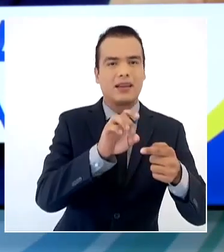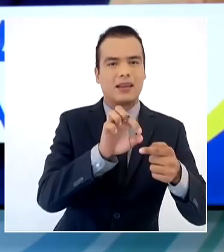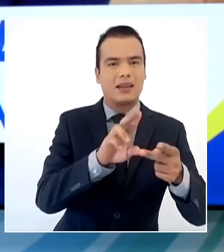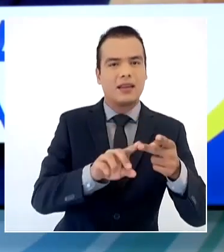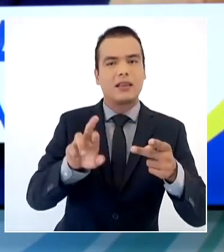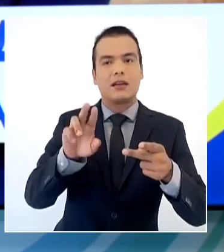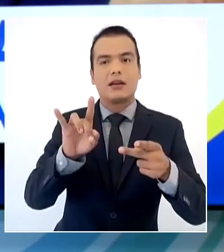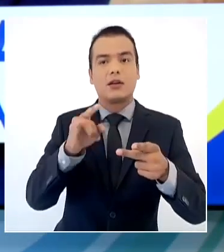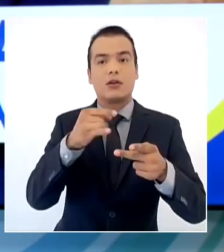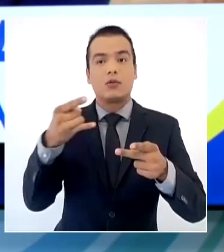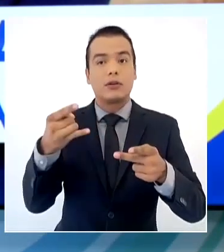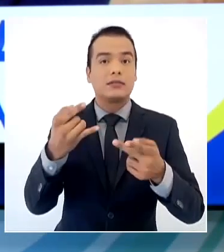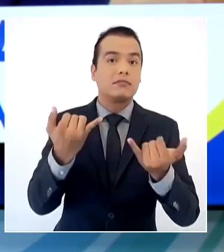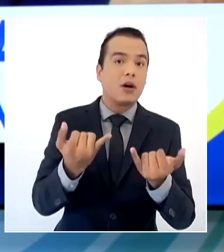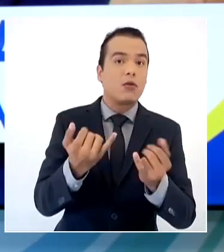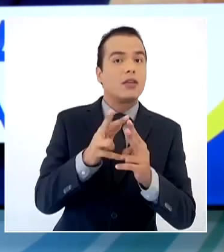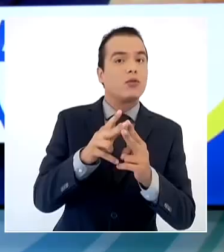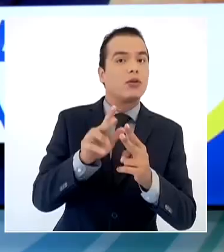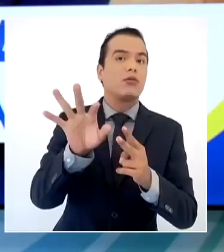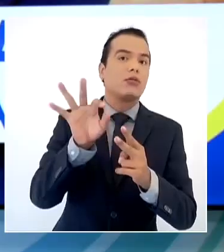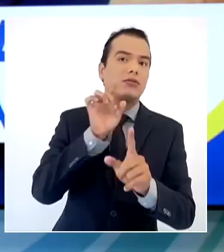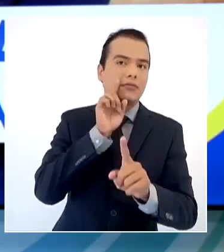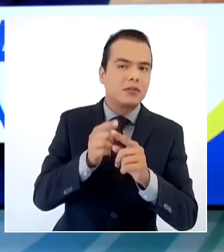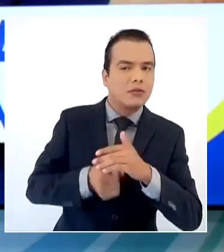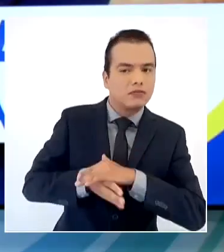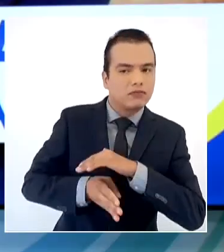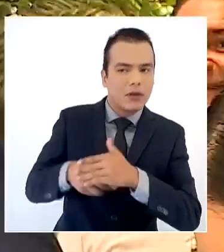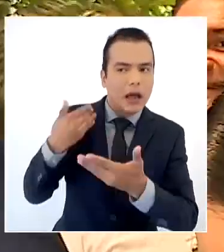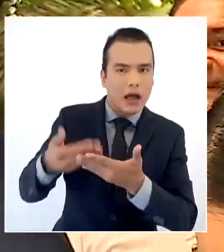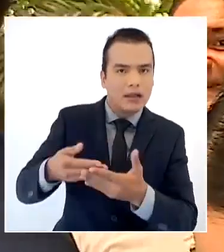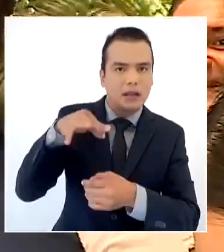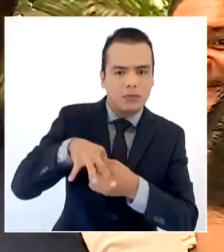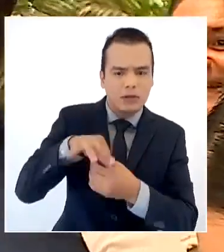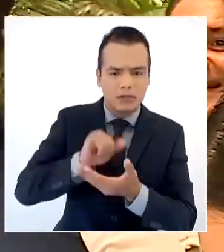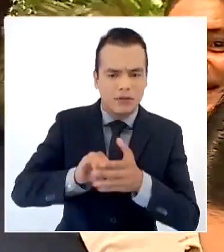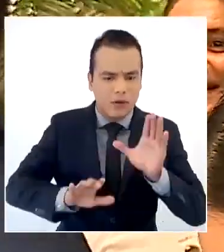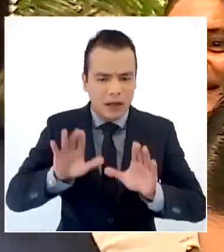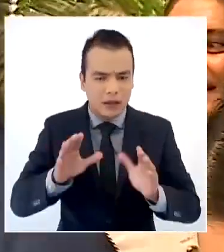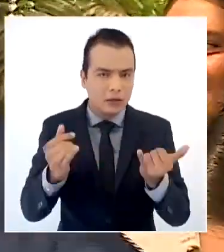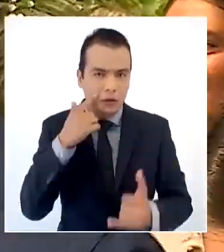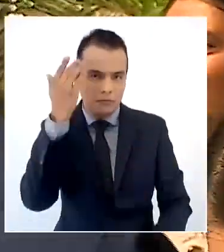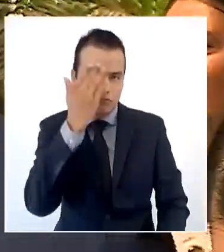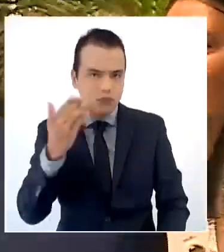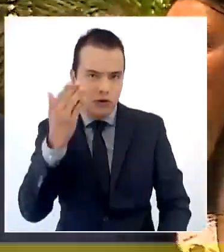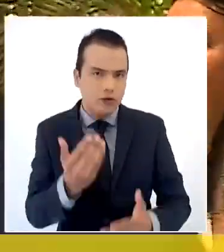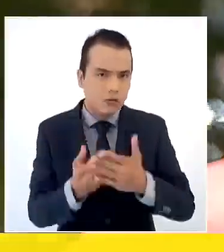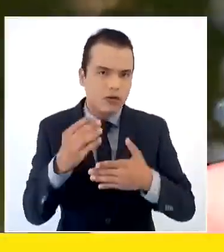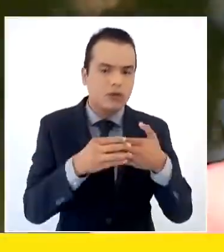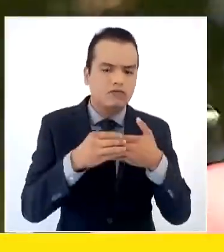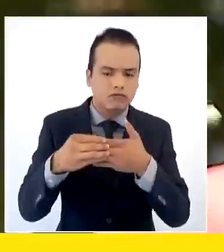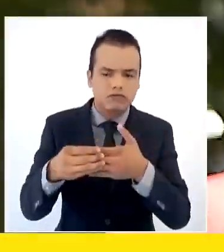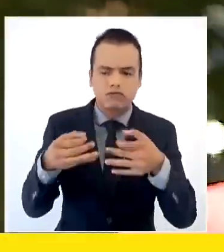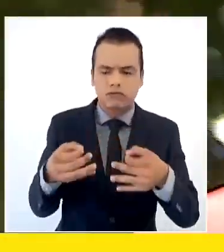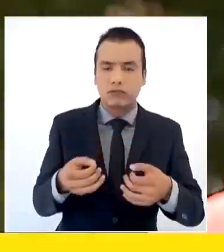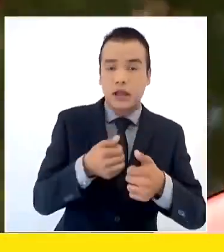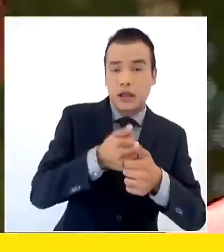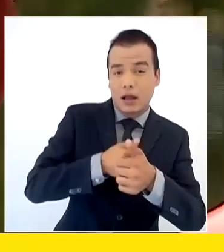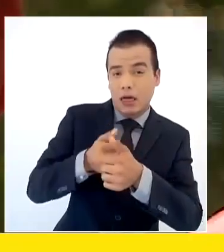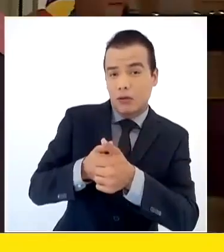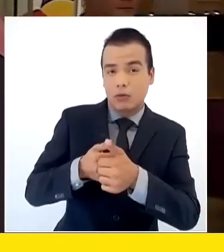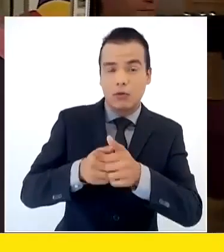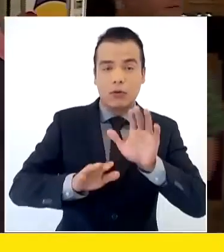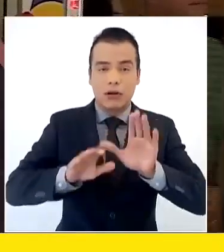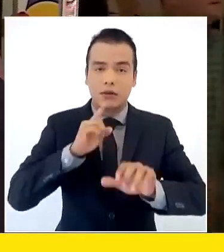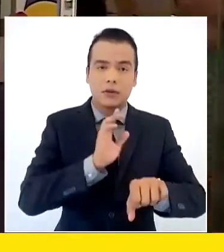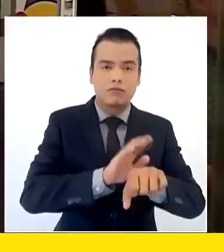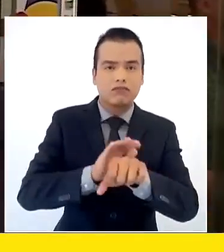uno de los dos vaya hasta el final de la contienda electoral ambos candidatos aseguran que sus programas de Ciudad